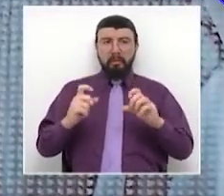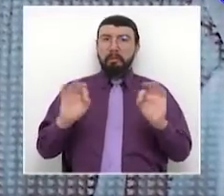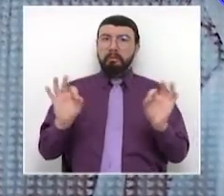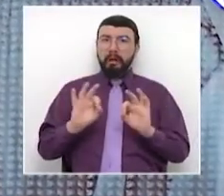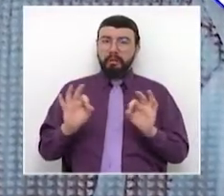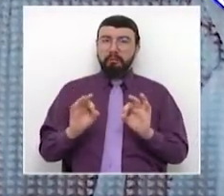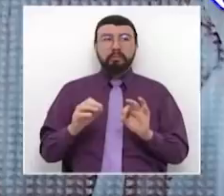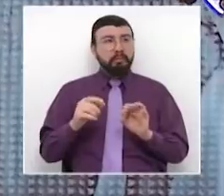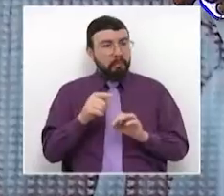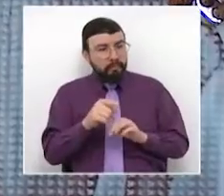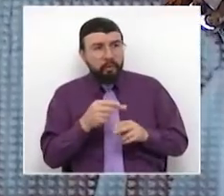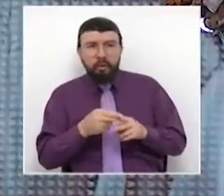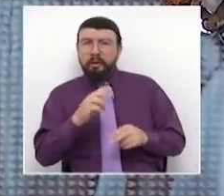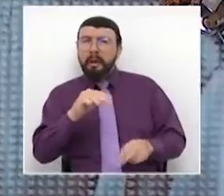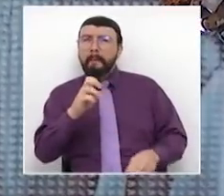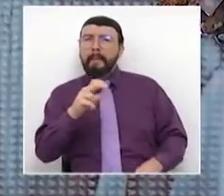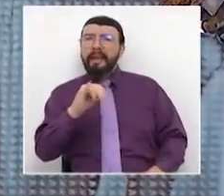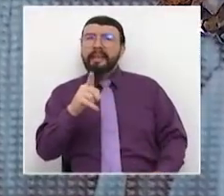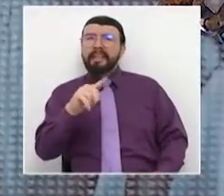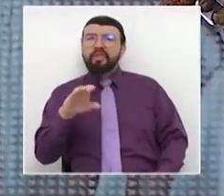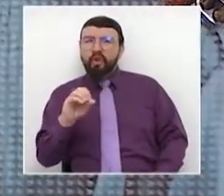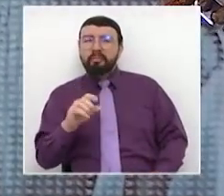degeneran porque son condiciones,